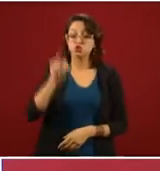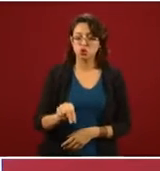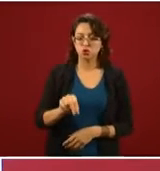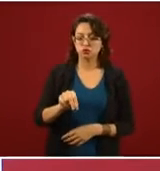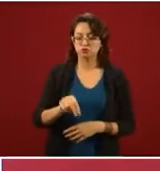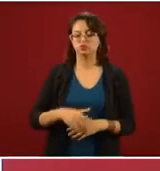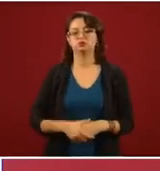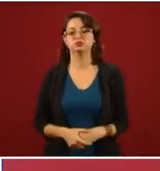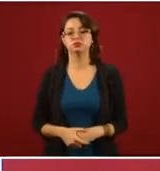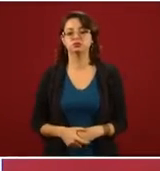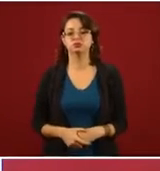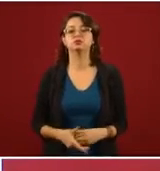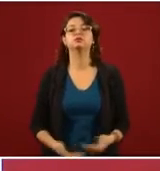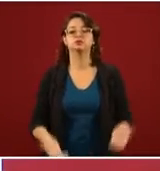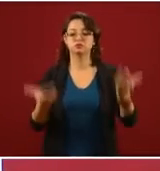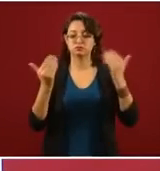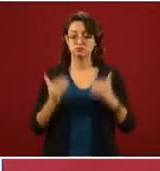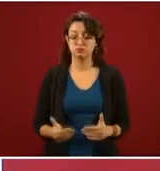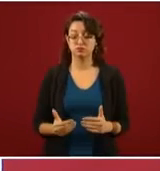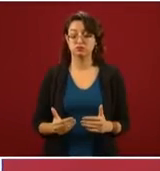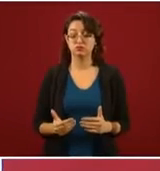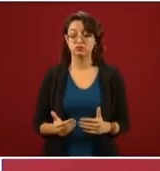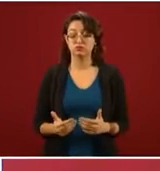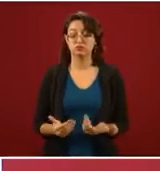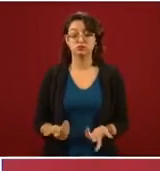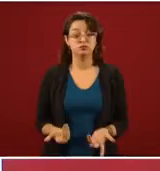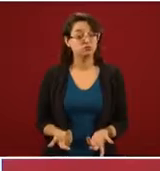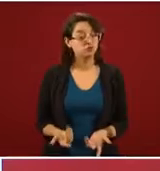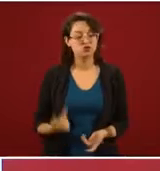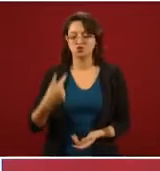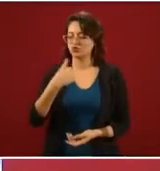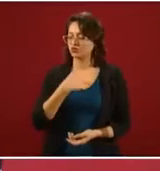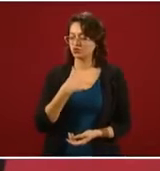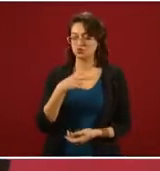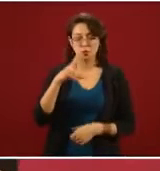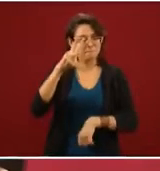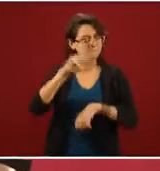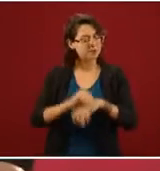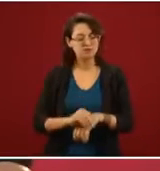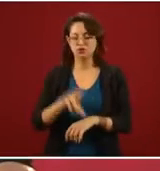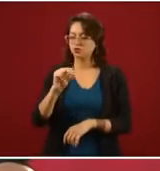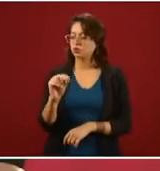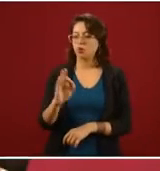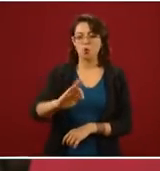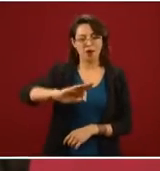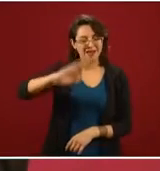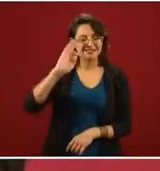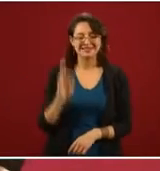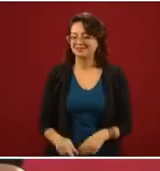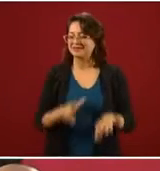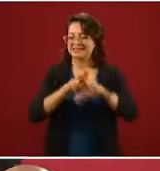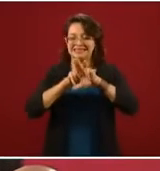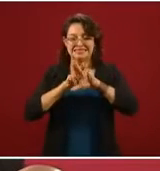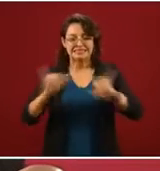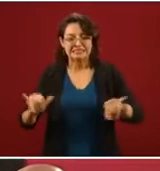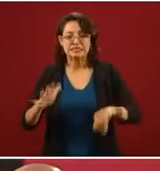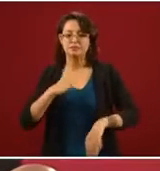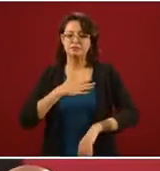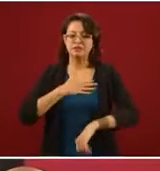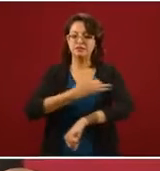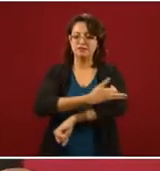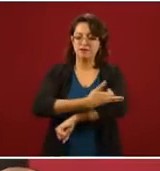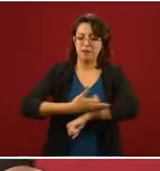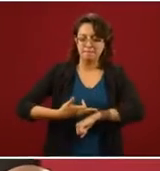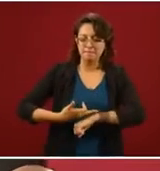les reitero, no acepto bajo ninguna circunstancia que miembros de mi familia